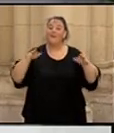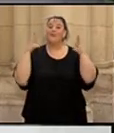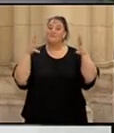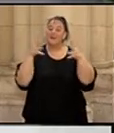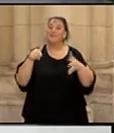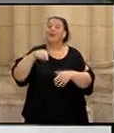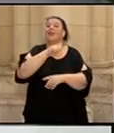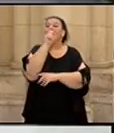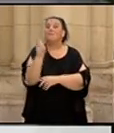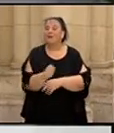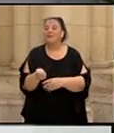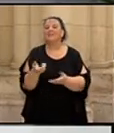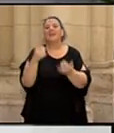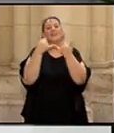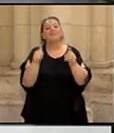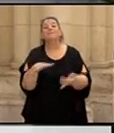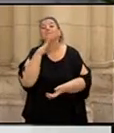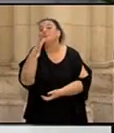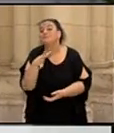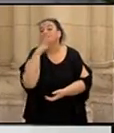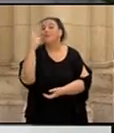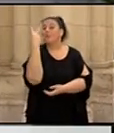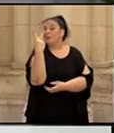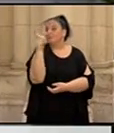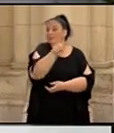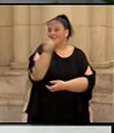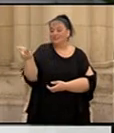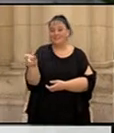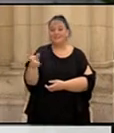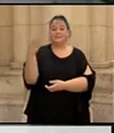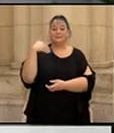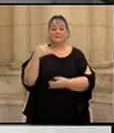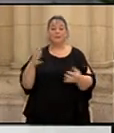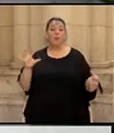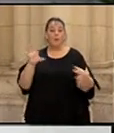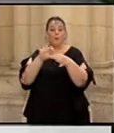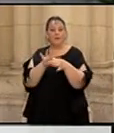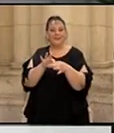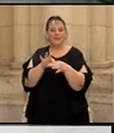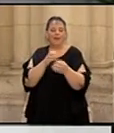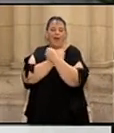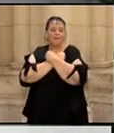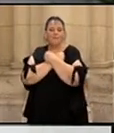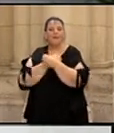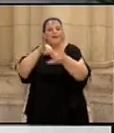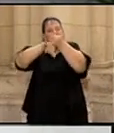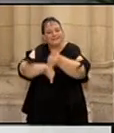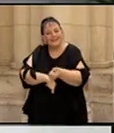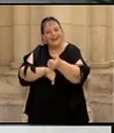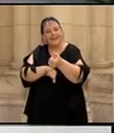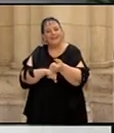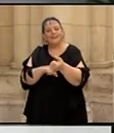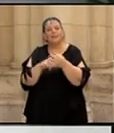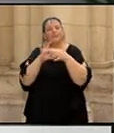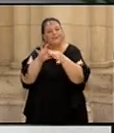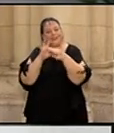matrimonios? Porque dos personas que han unido sus vidas por amor, que han